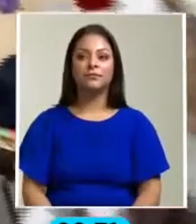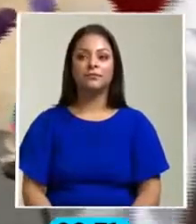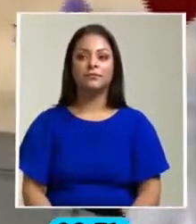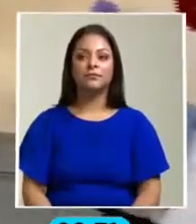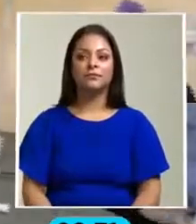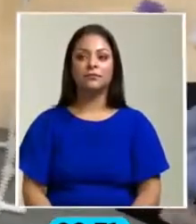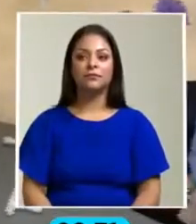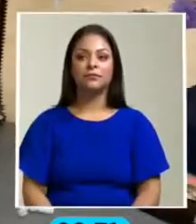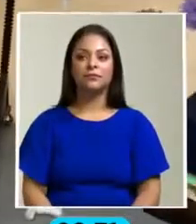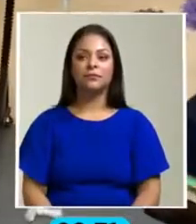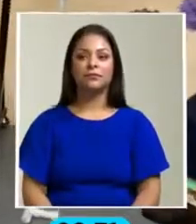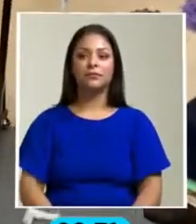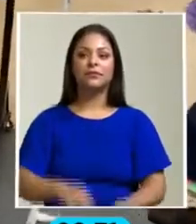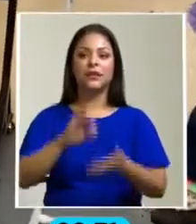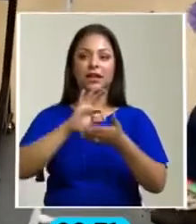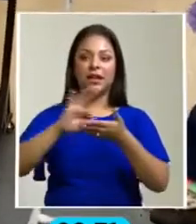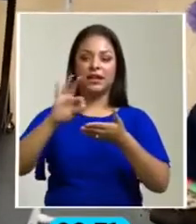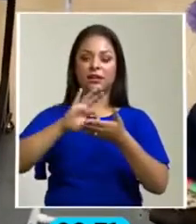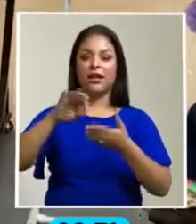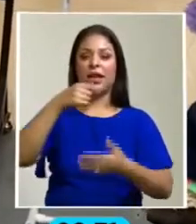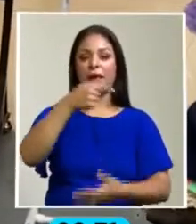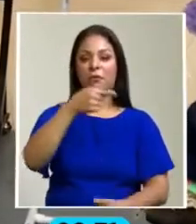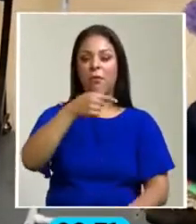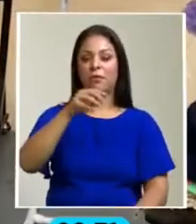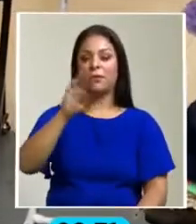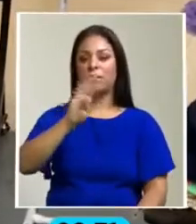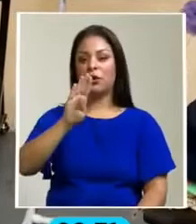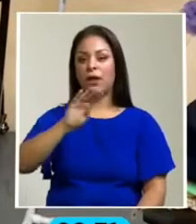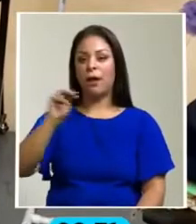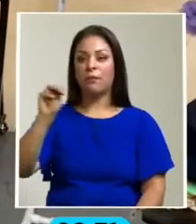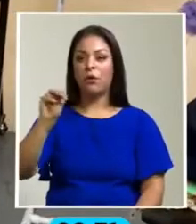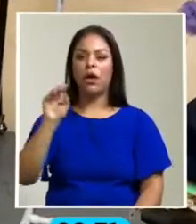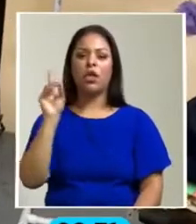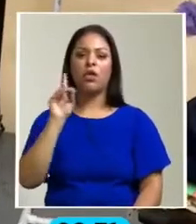Escuela Ramón Bedoya Múgica. ¿Y dónde es esa escuela?